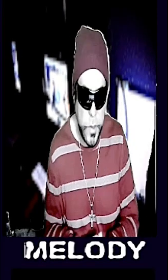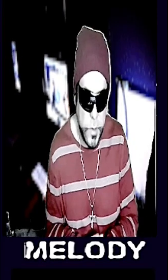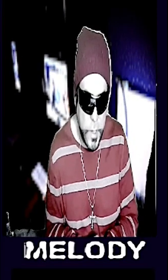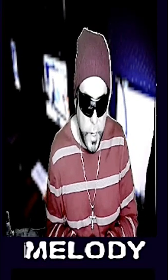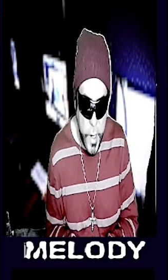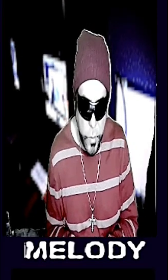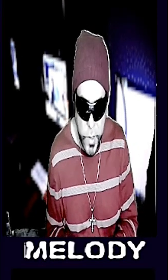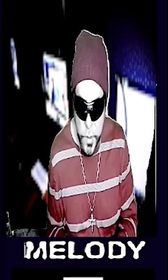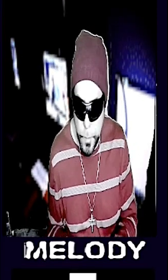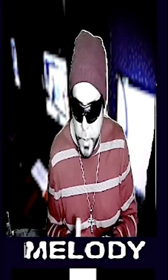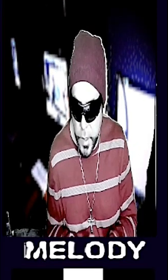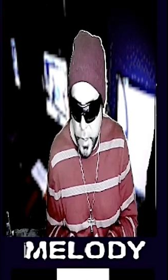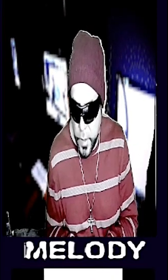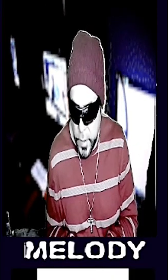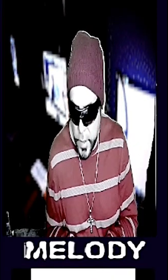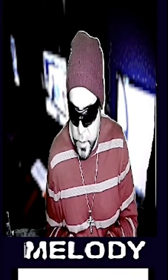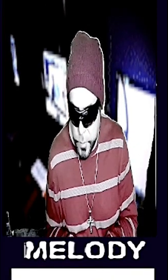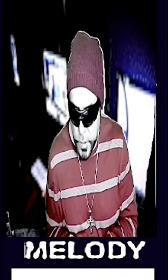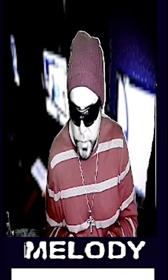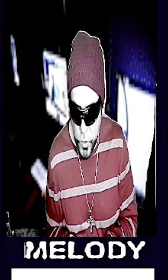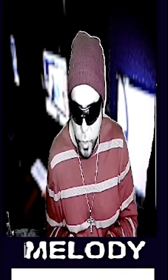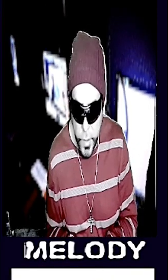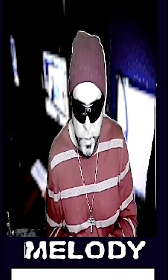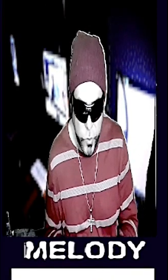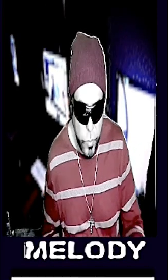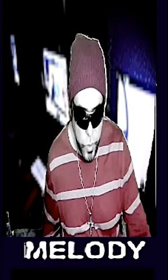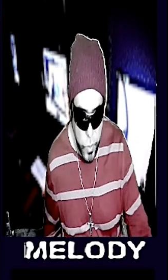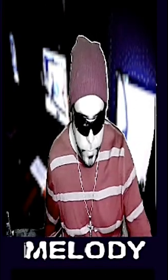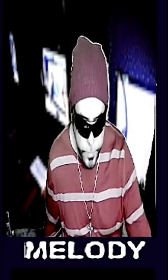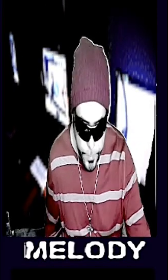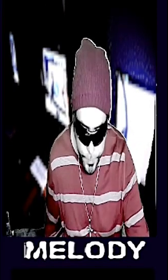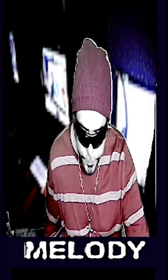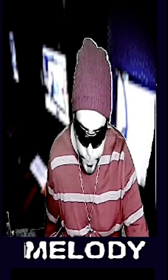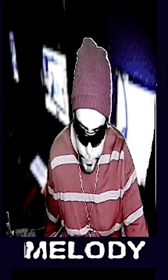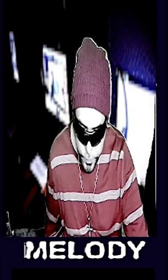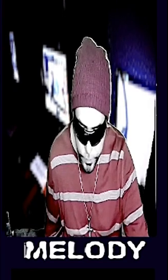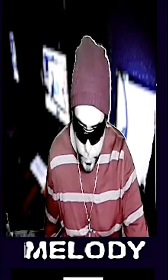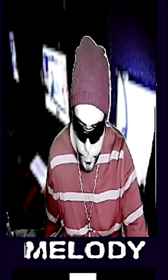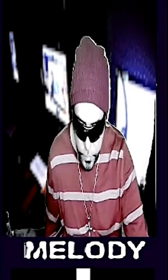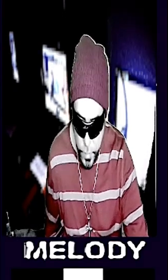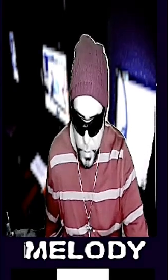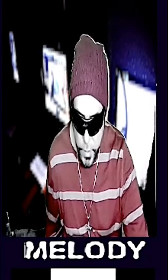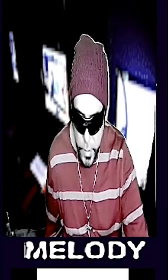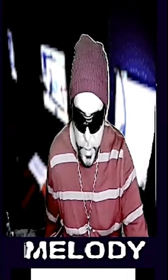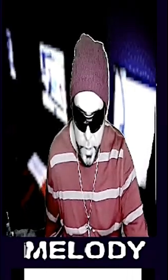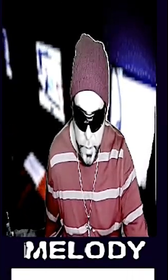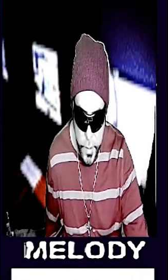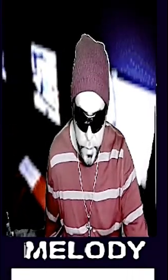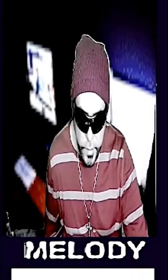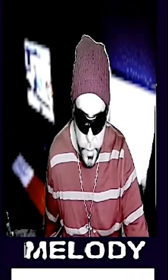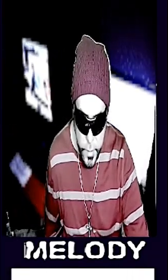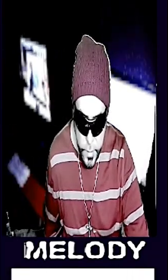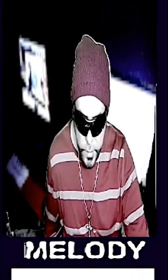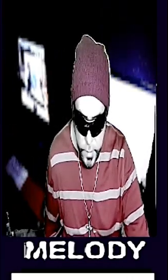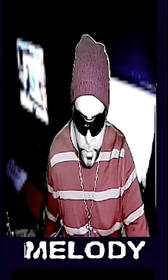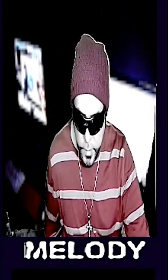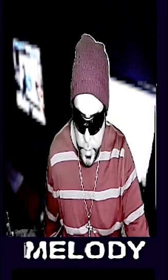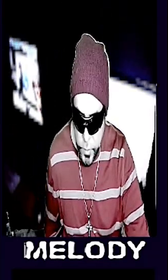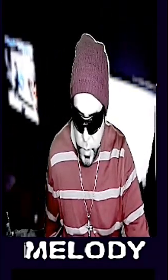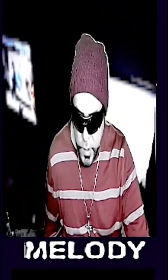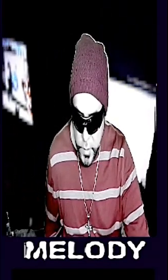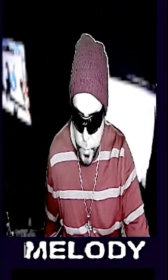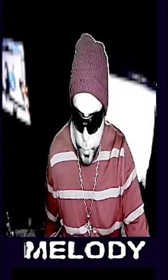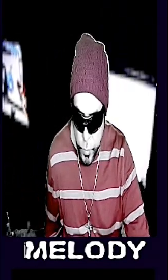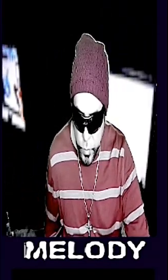recono ha ganado de clases medias y jóvenes de nuevo le tienen